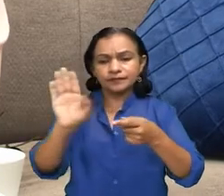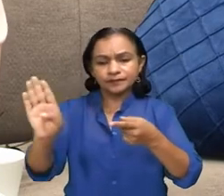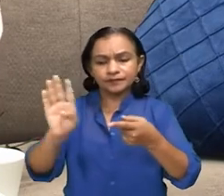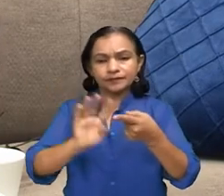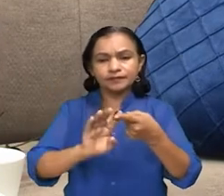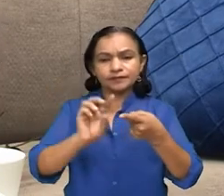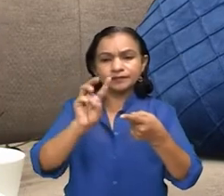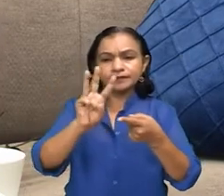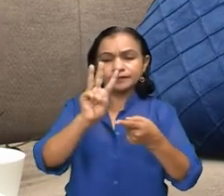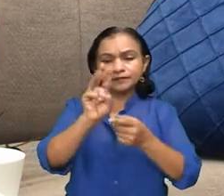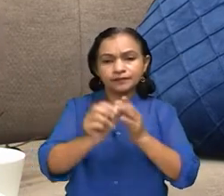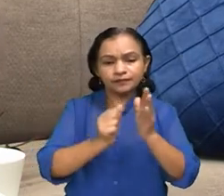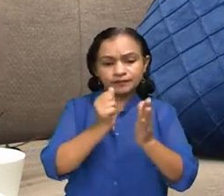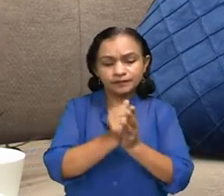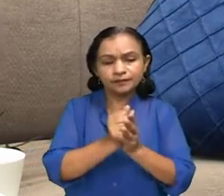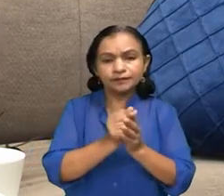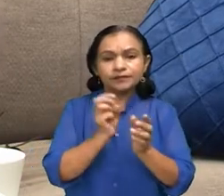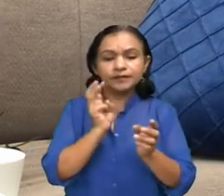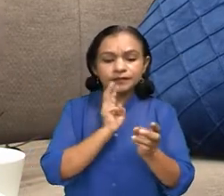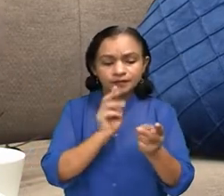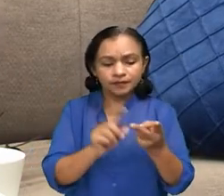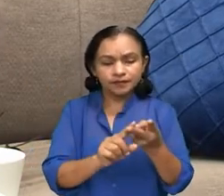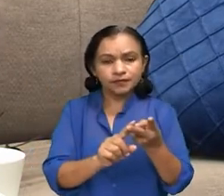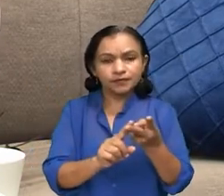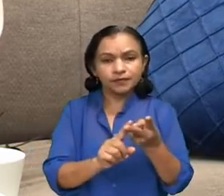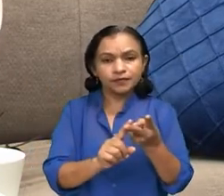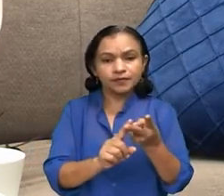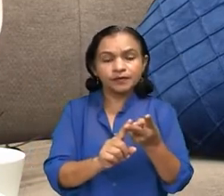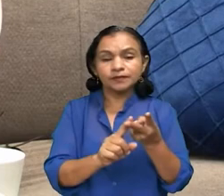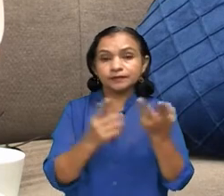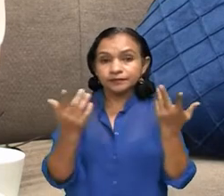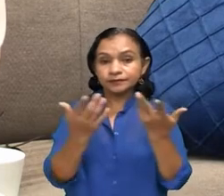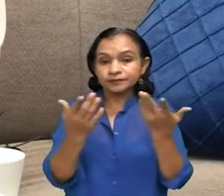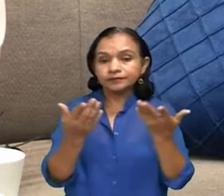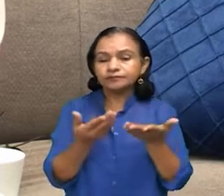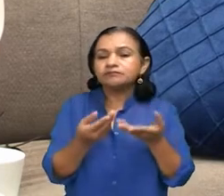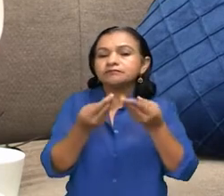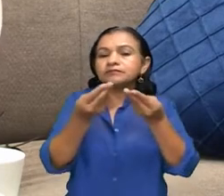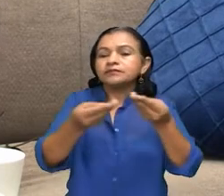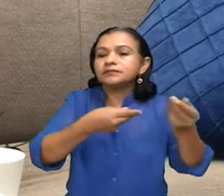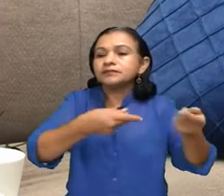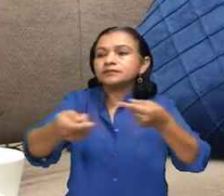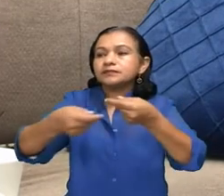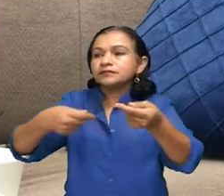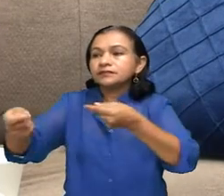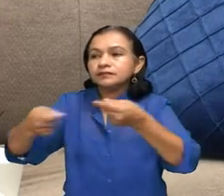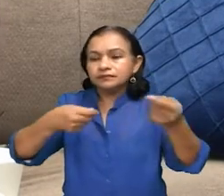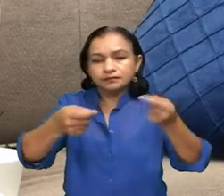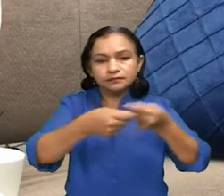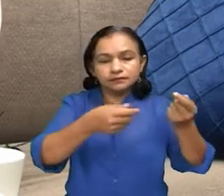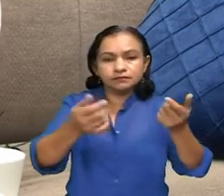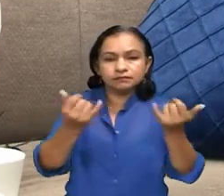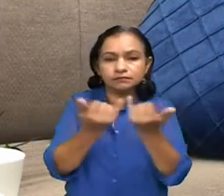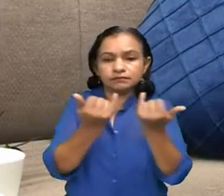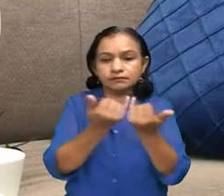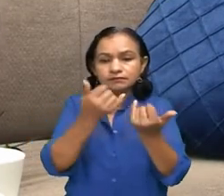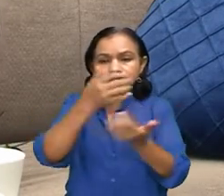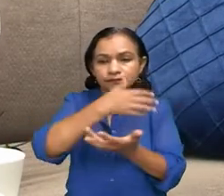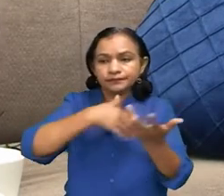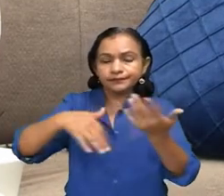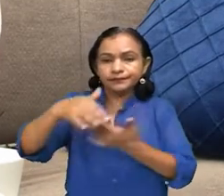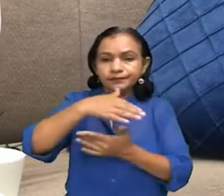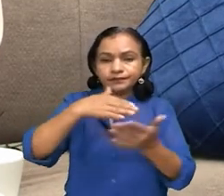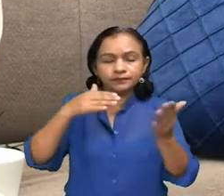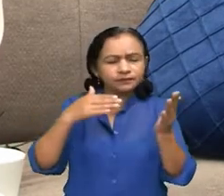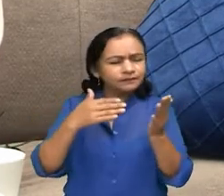como WhatsApp, ¿verdad?, donde emprendimientos están dando su oferta. y es una comunidad donde están interactuando